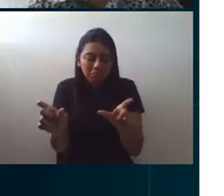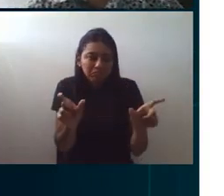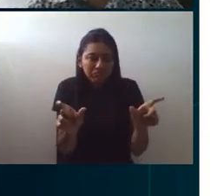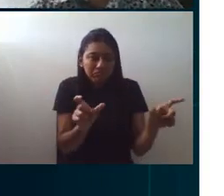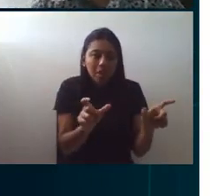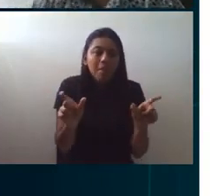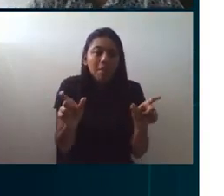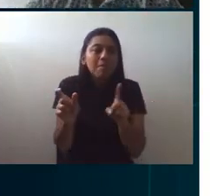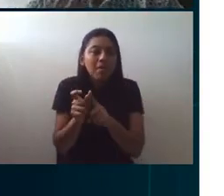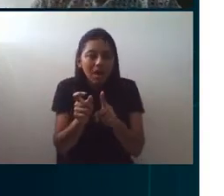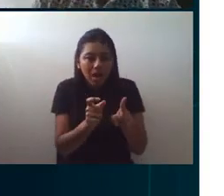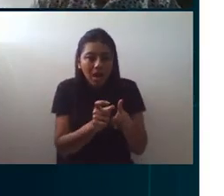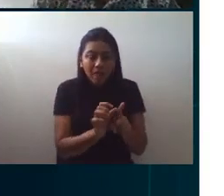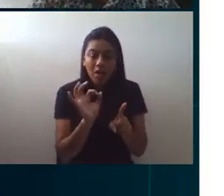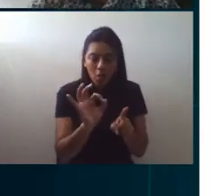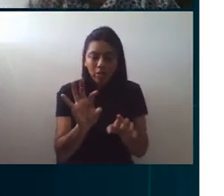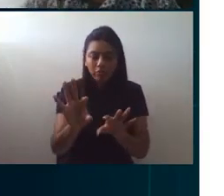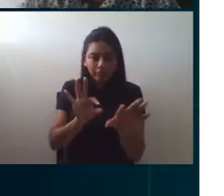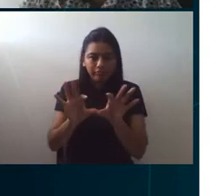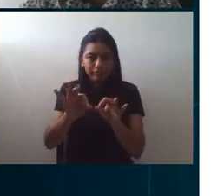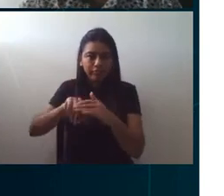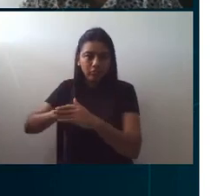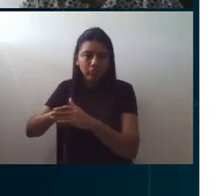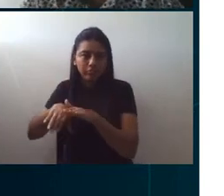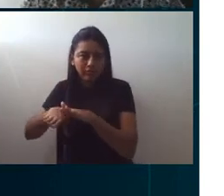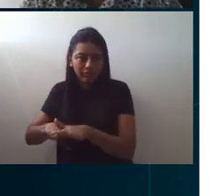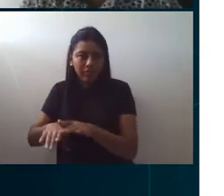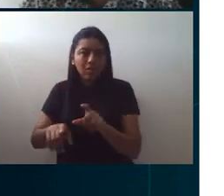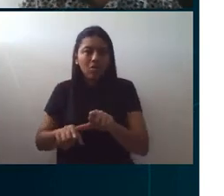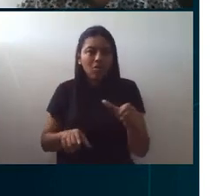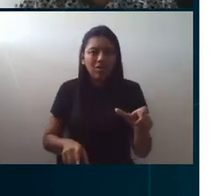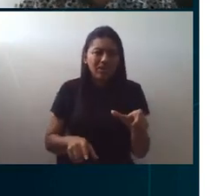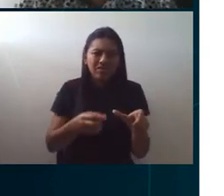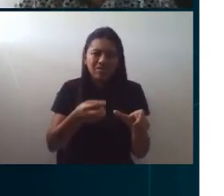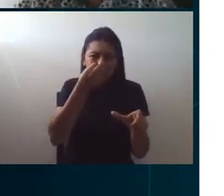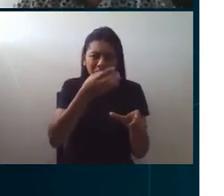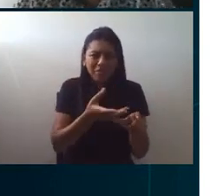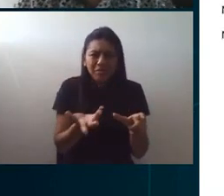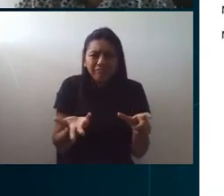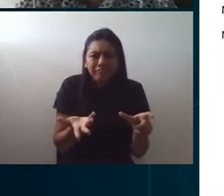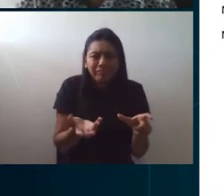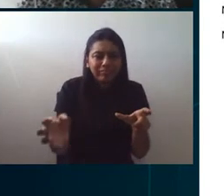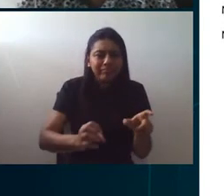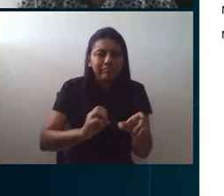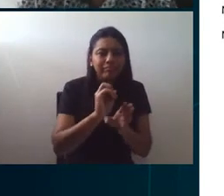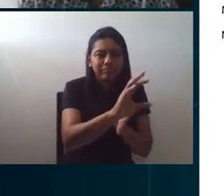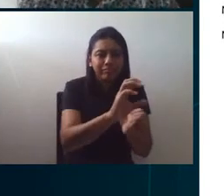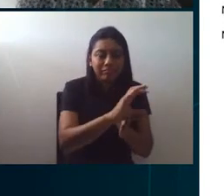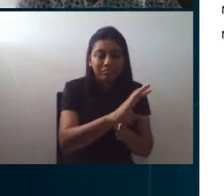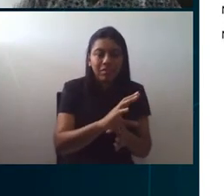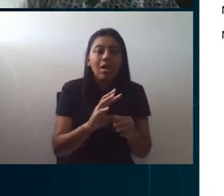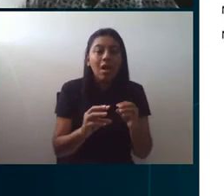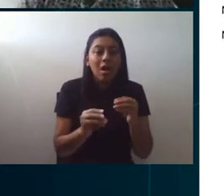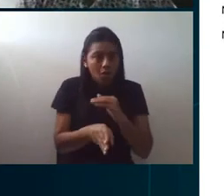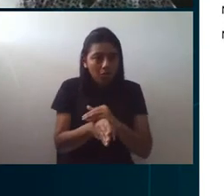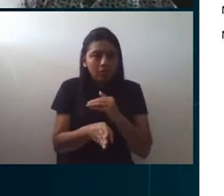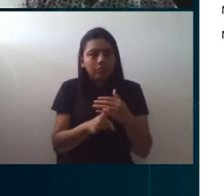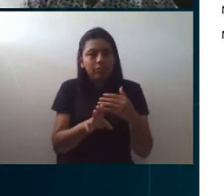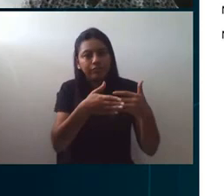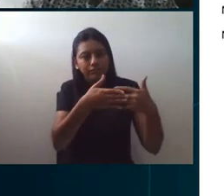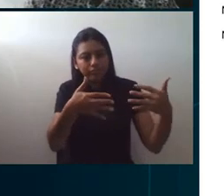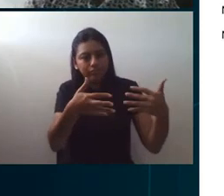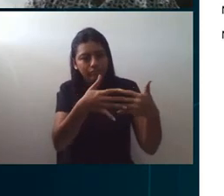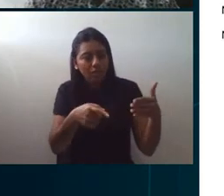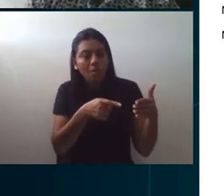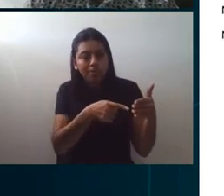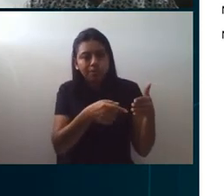los conectores, y así seguimos con una base de datos mucho más refinada. Entonces seguimos en nuestro proceso de analítica del texto. Luego de que tenemos